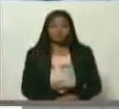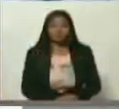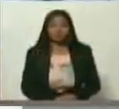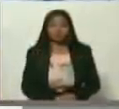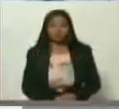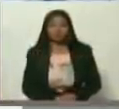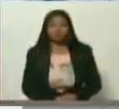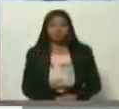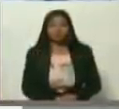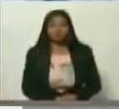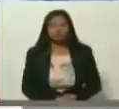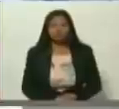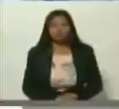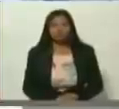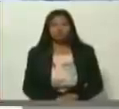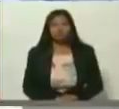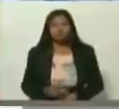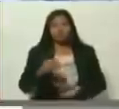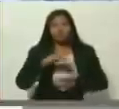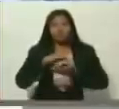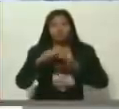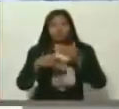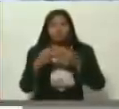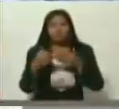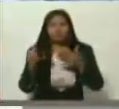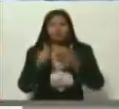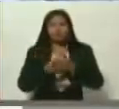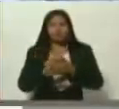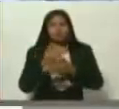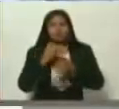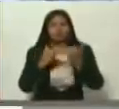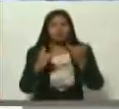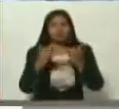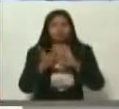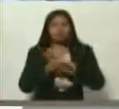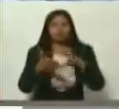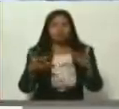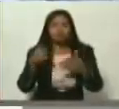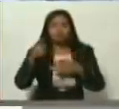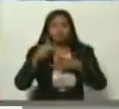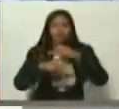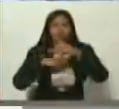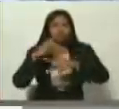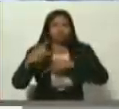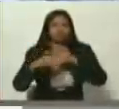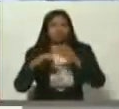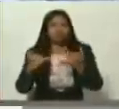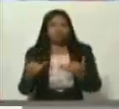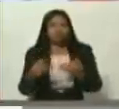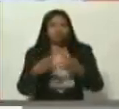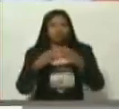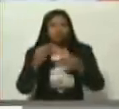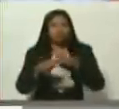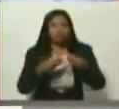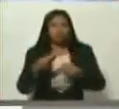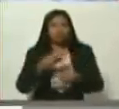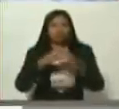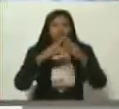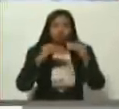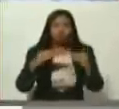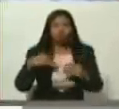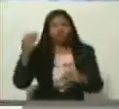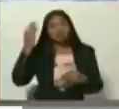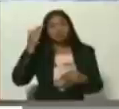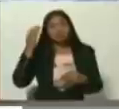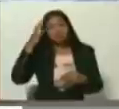estaban planteadas o están planteadas sin la culminación de ese proceso que, como todos sabemos, el